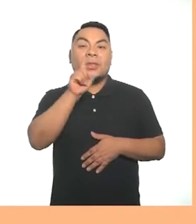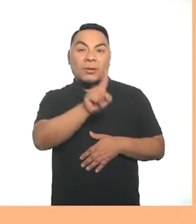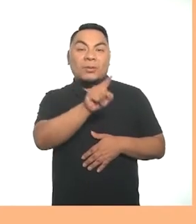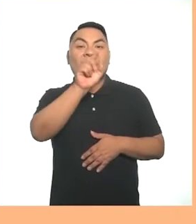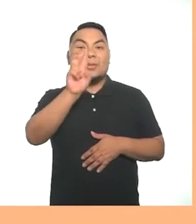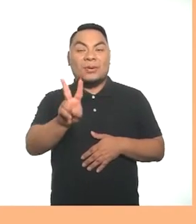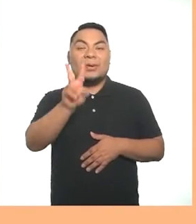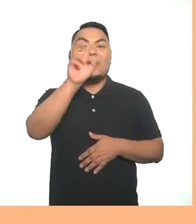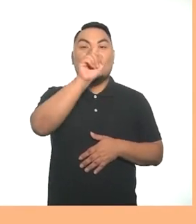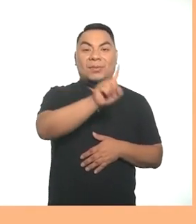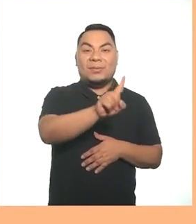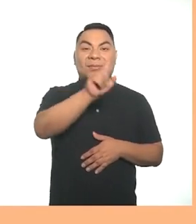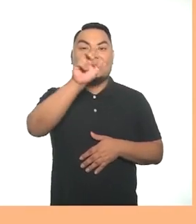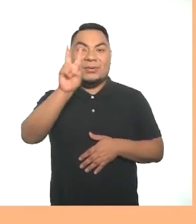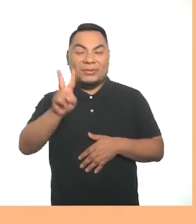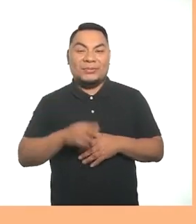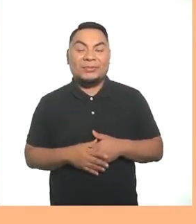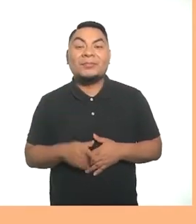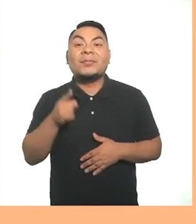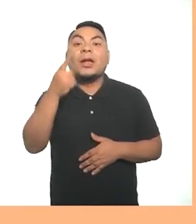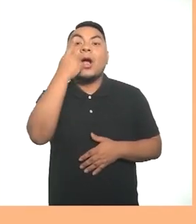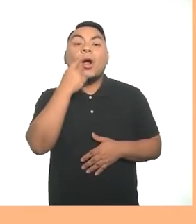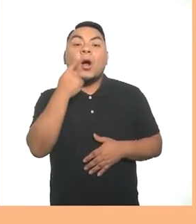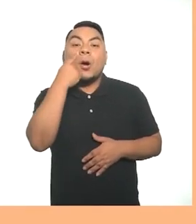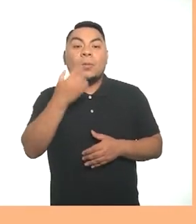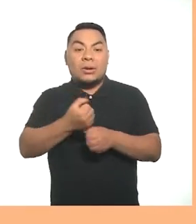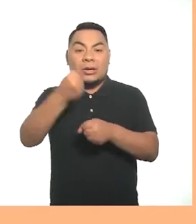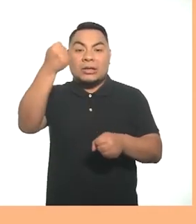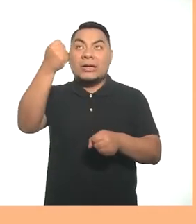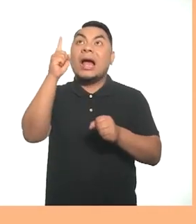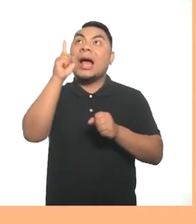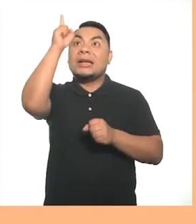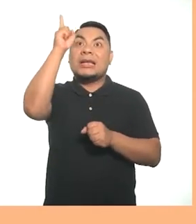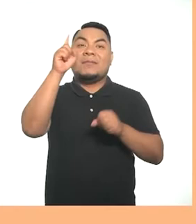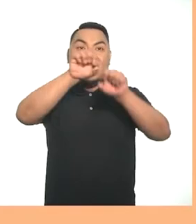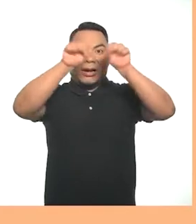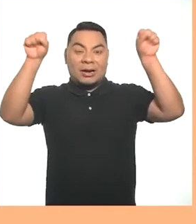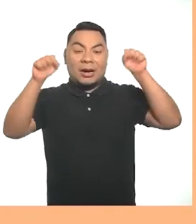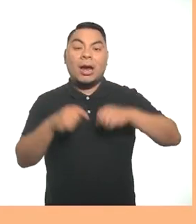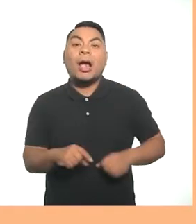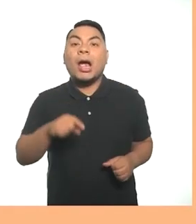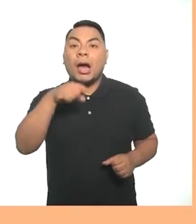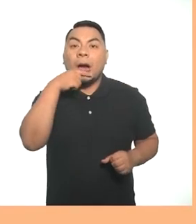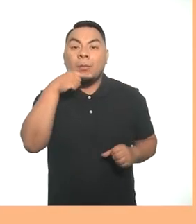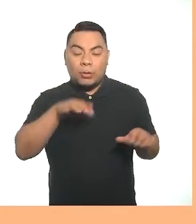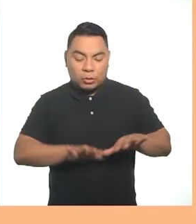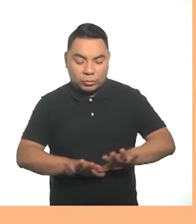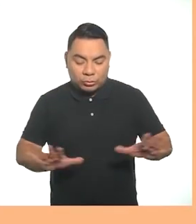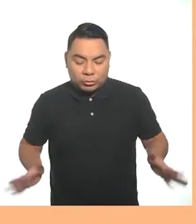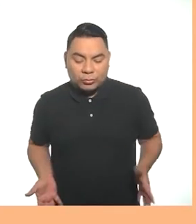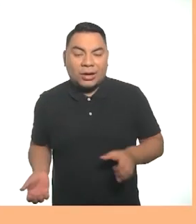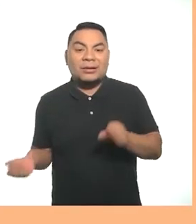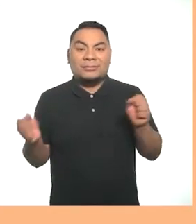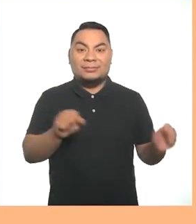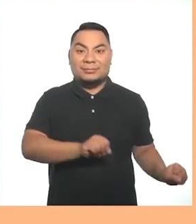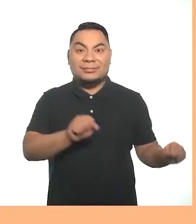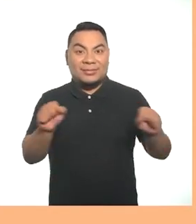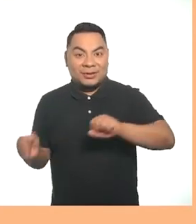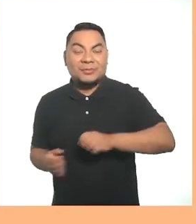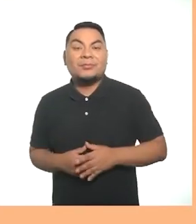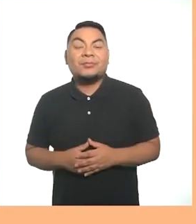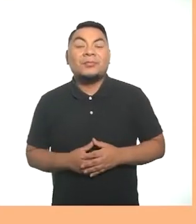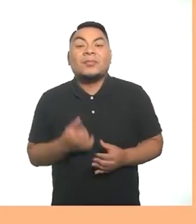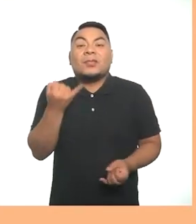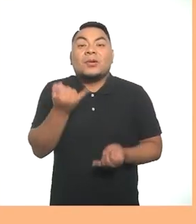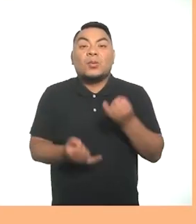Uno, dos. Uno, dos. Los varones con su trinche arriba y las chicas levantando sus polleras. Y el